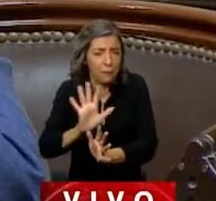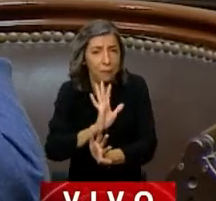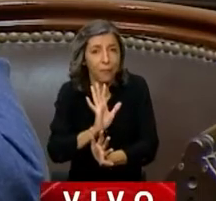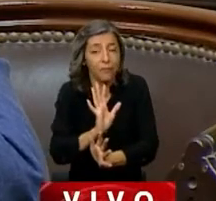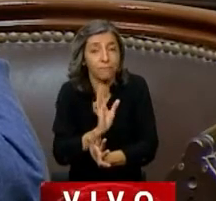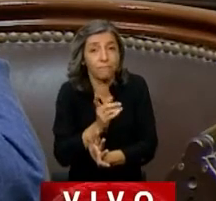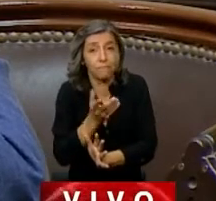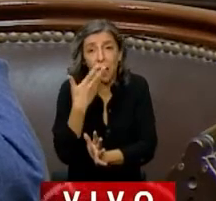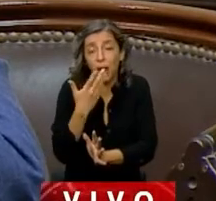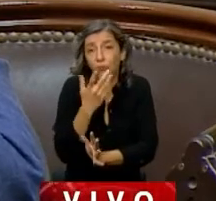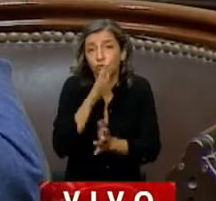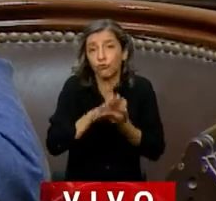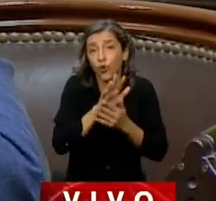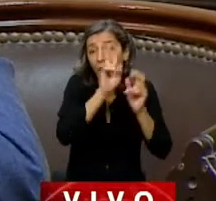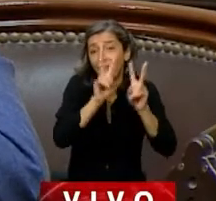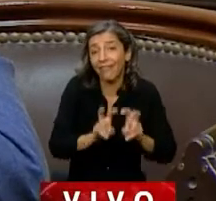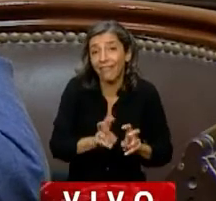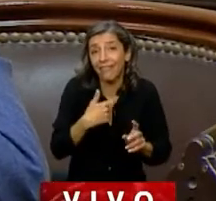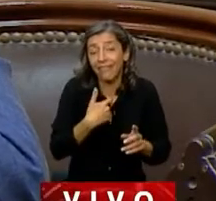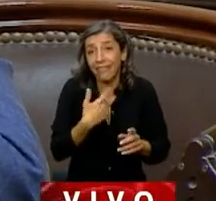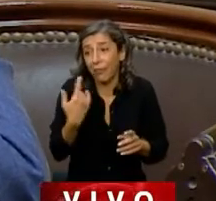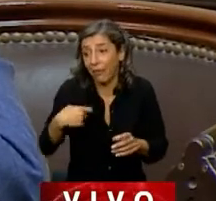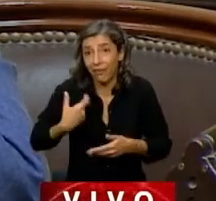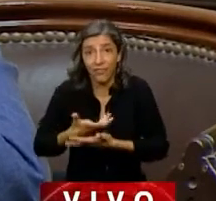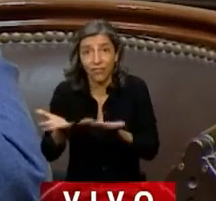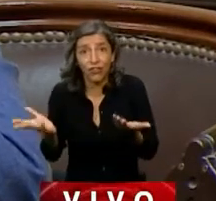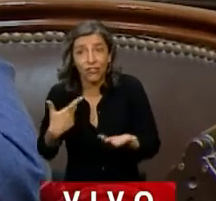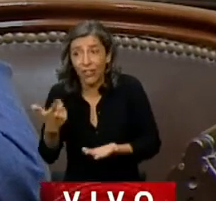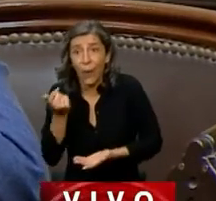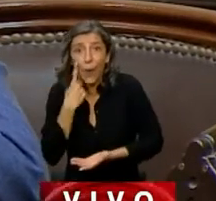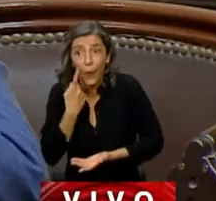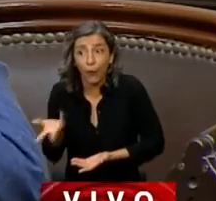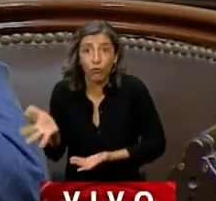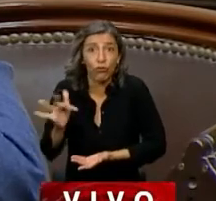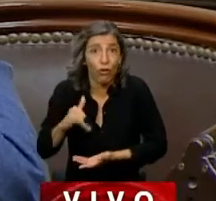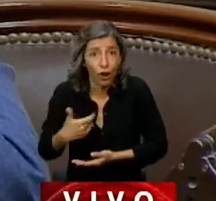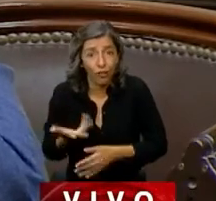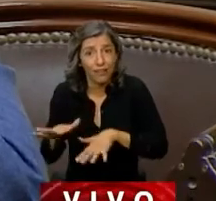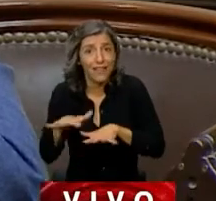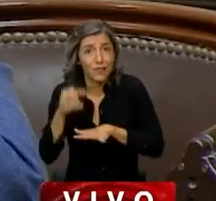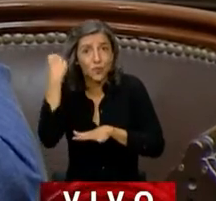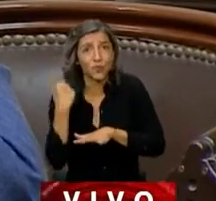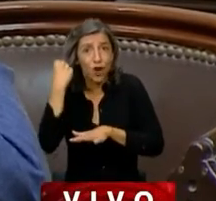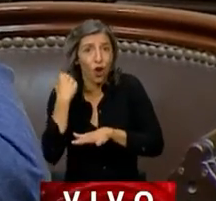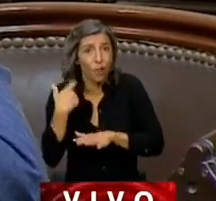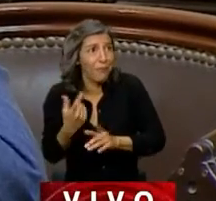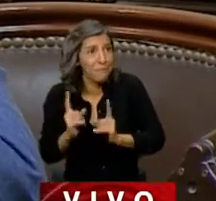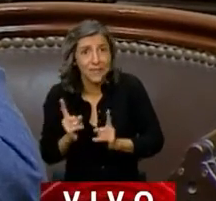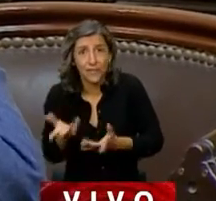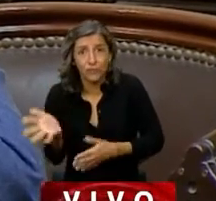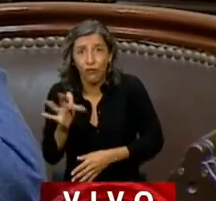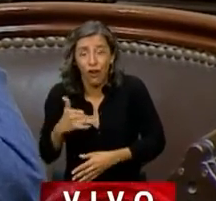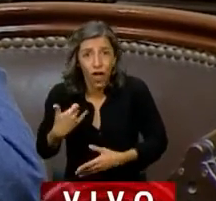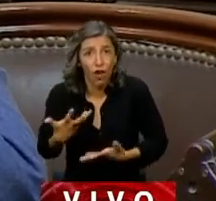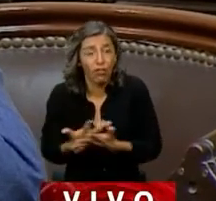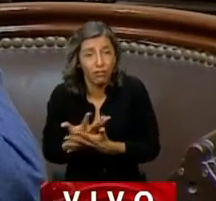afecta a toda nuestra sociedad, que es una situación económica frente a la cual, como bien dijo el señor jefe de